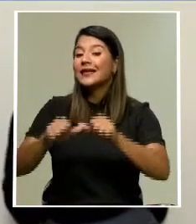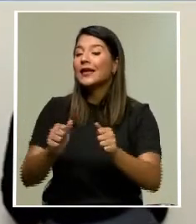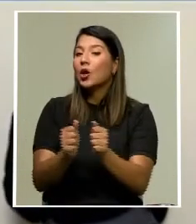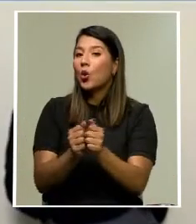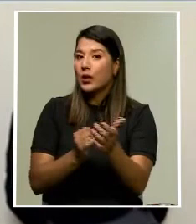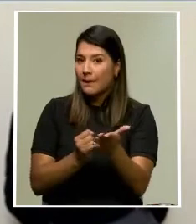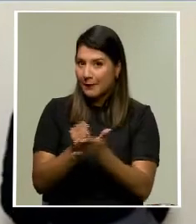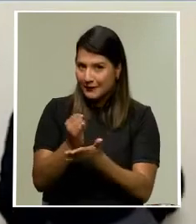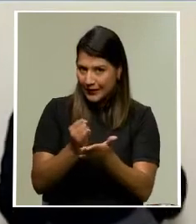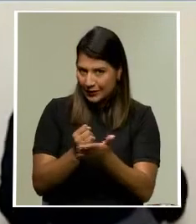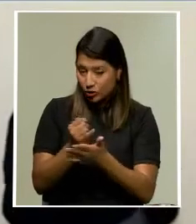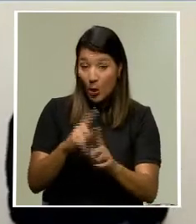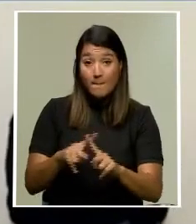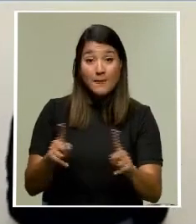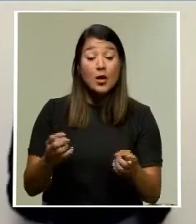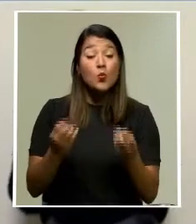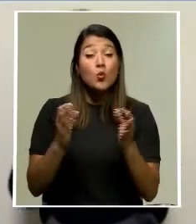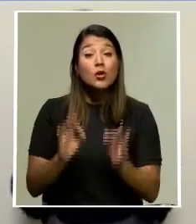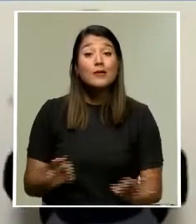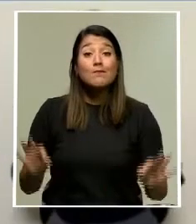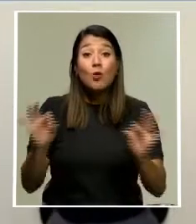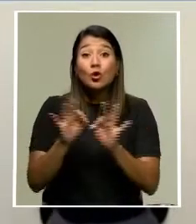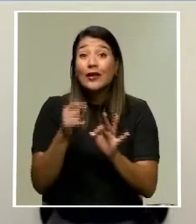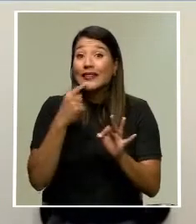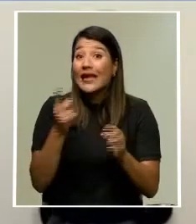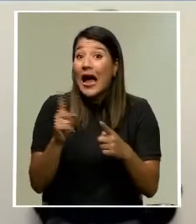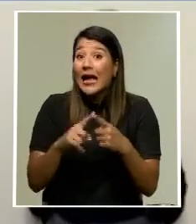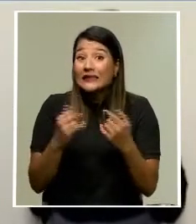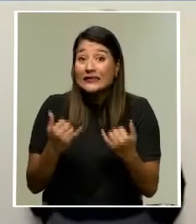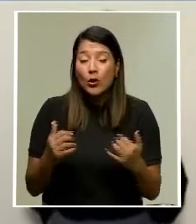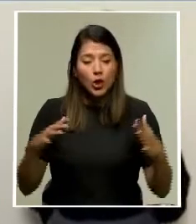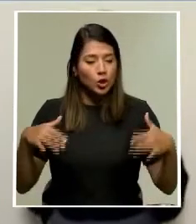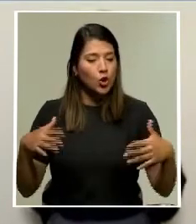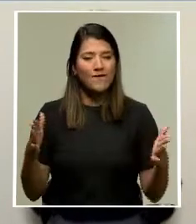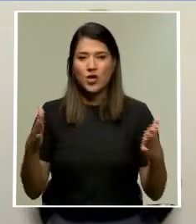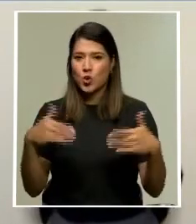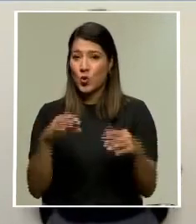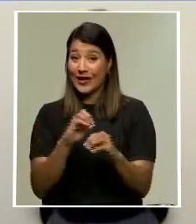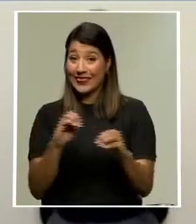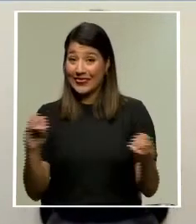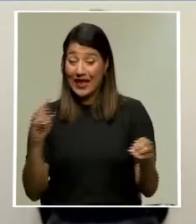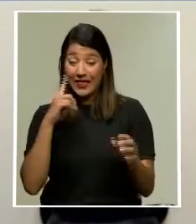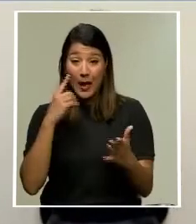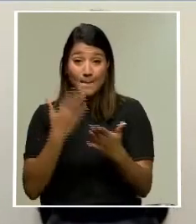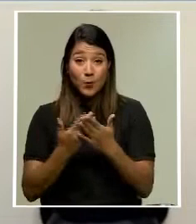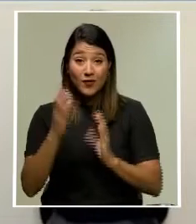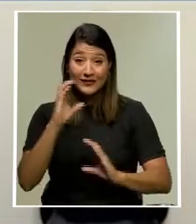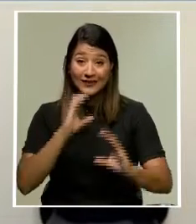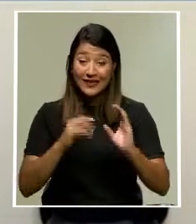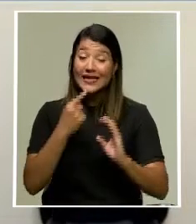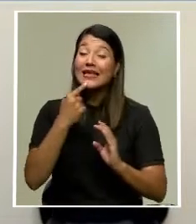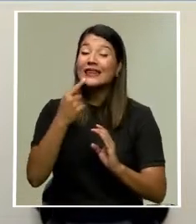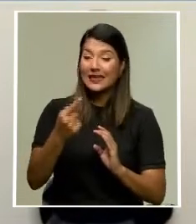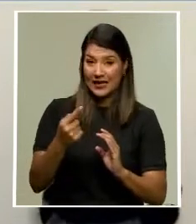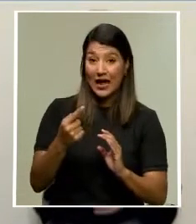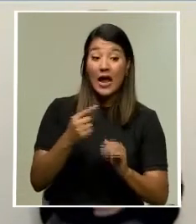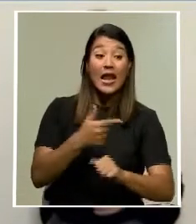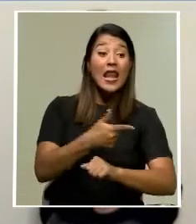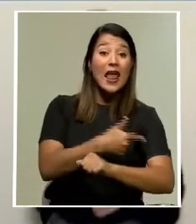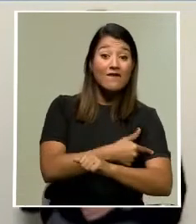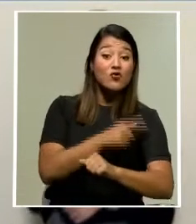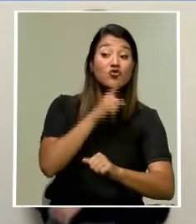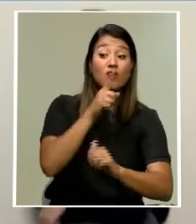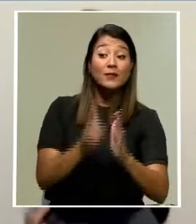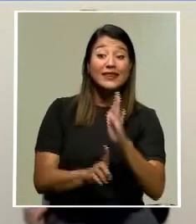respectivas. Pero es importante indicar que por el momento no existe nada que diga que la vacuna ha provocado o está relacionada de